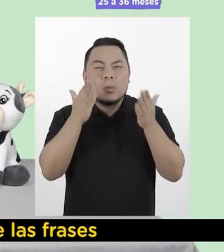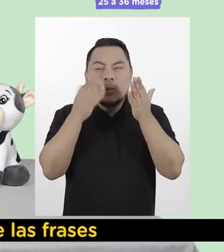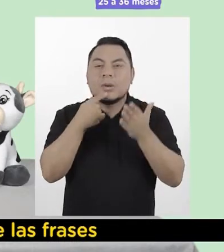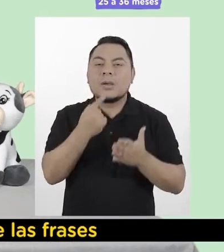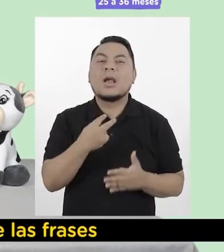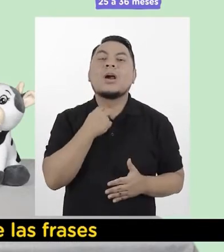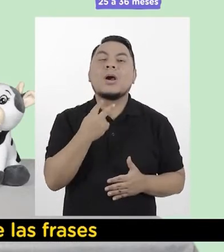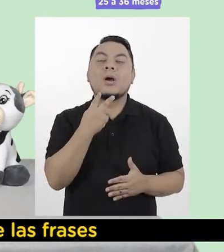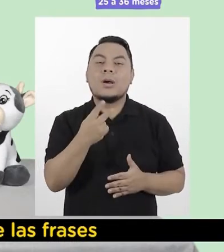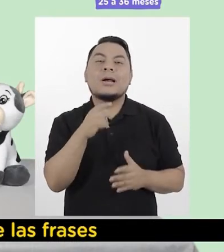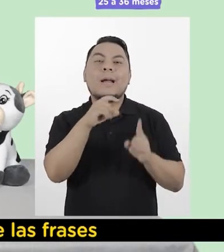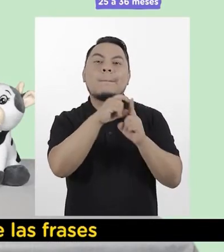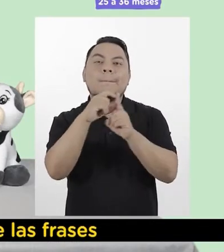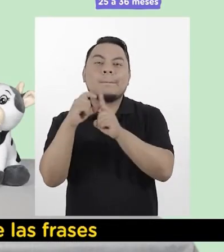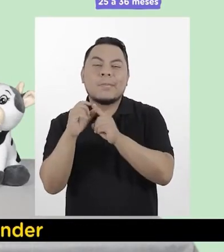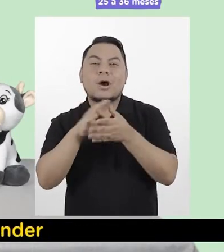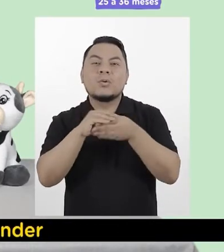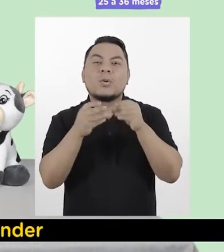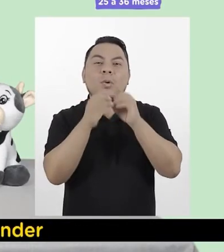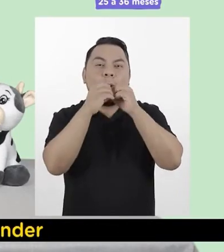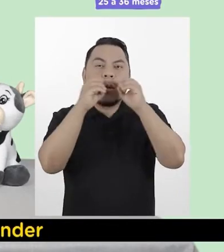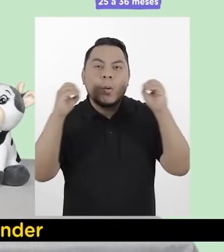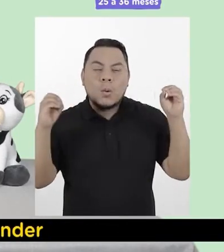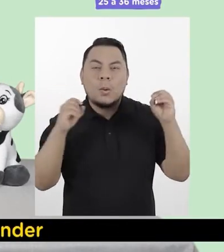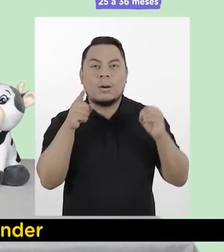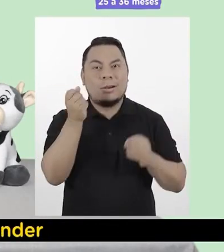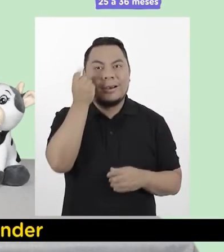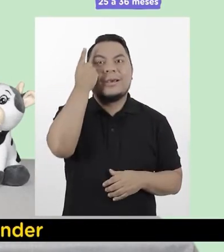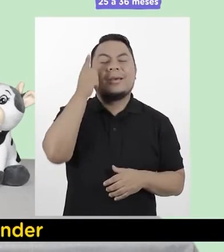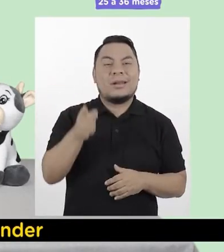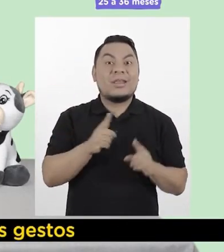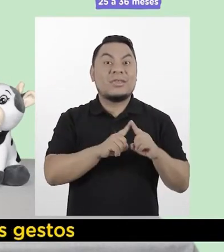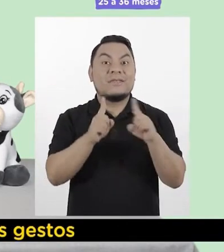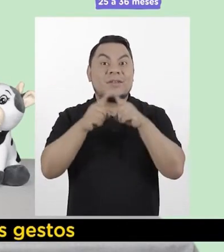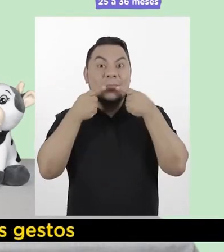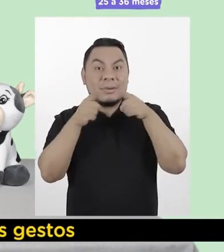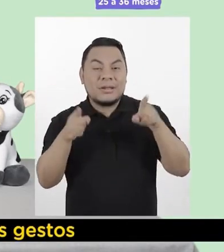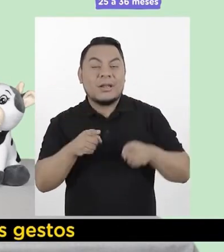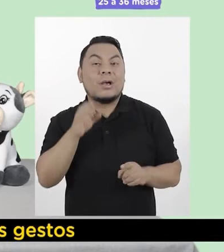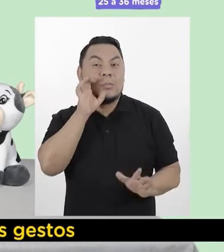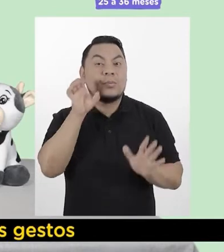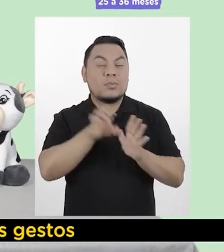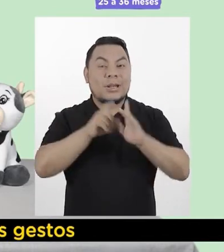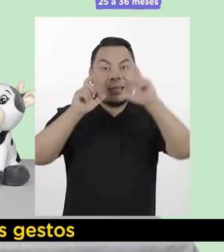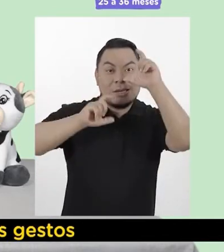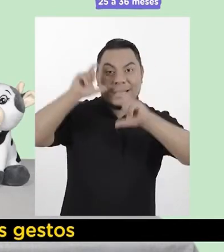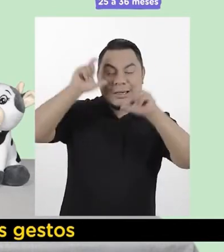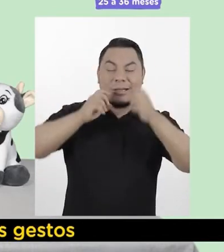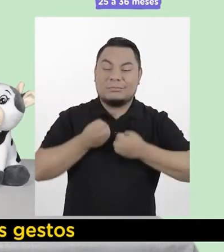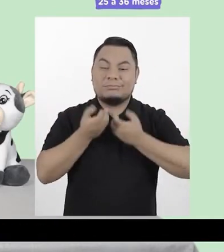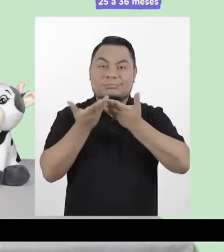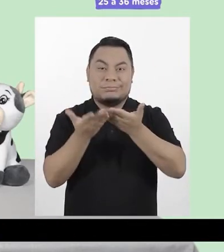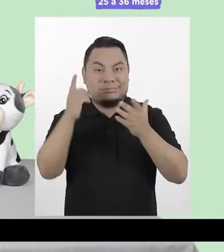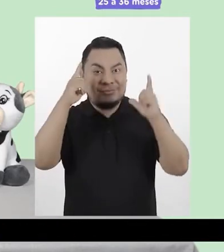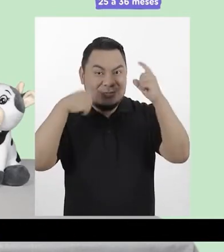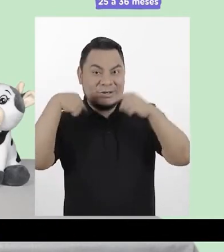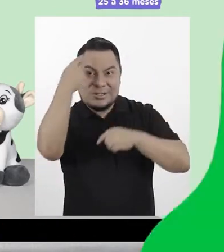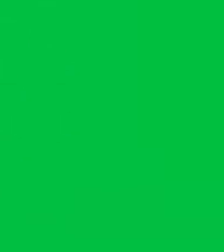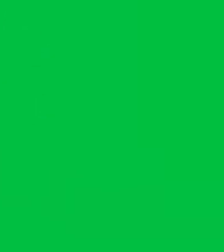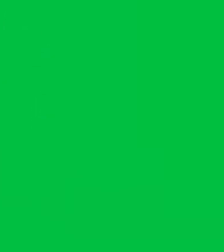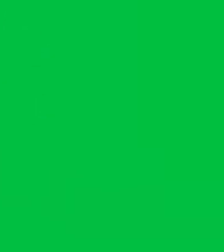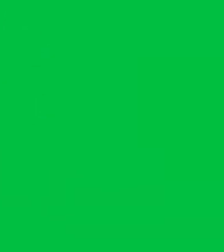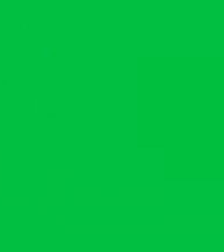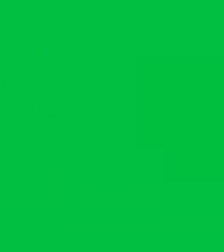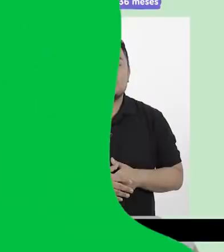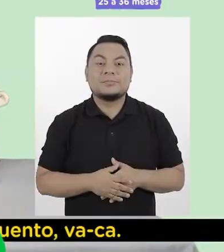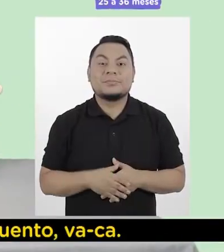Pon mucho énfasis en la entonación de las frases y oraciones para que pueda entender los diferentes mensajes, así como los gestos y las expresiones